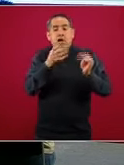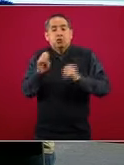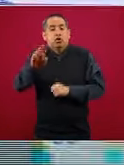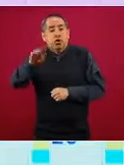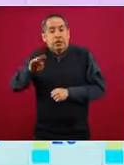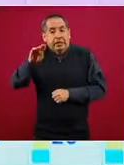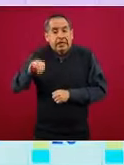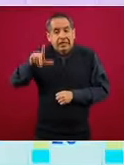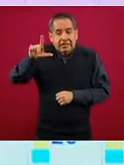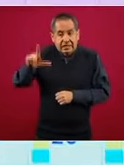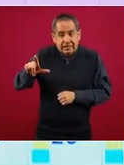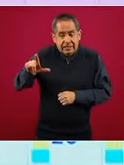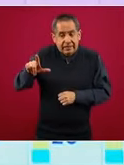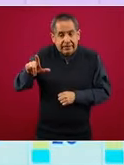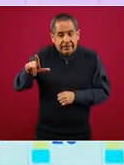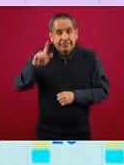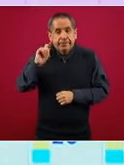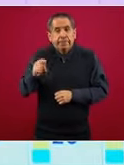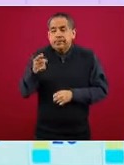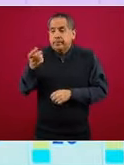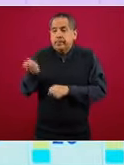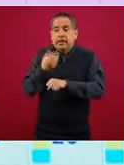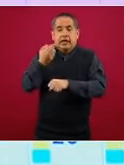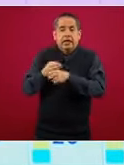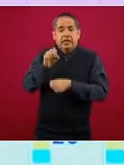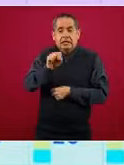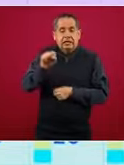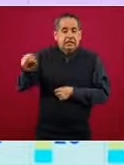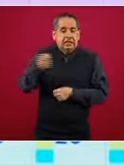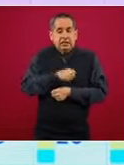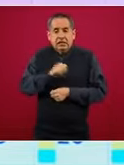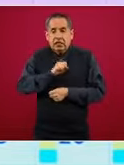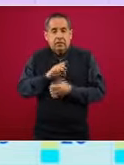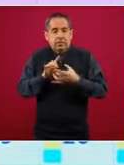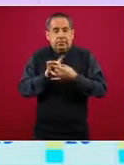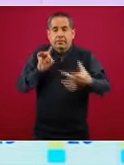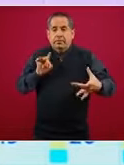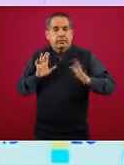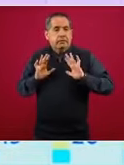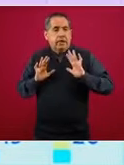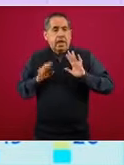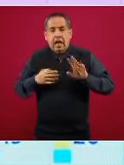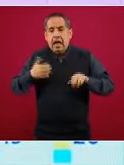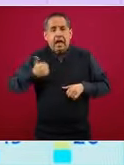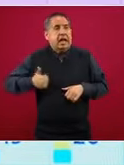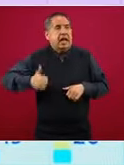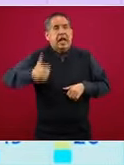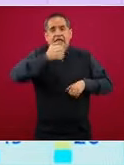1997, la Secretaría de Salud se descentralizó.